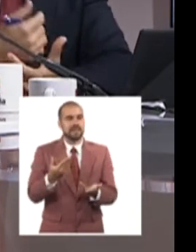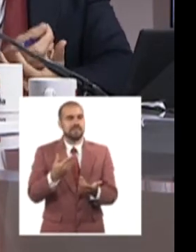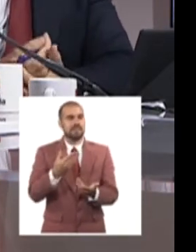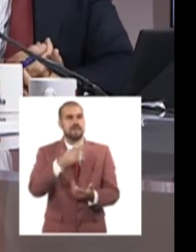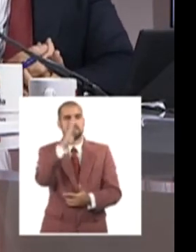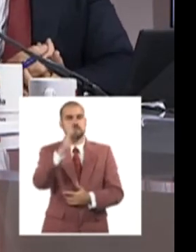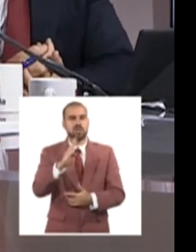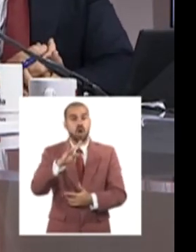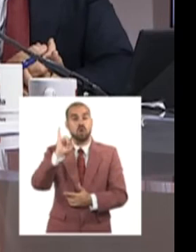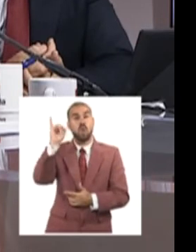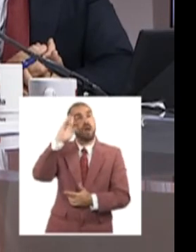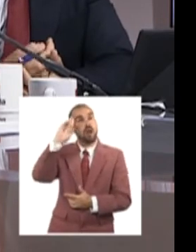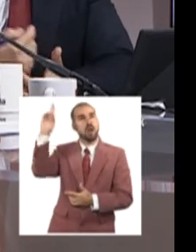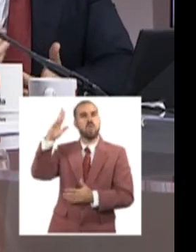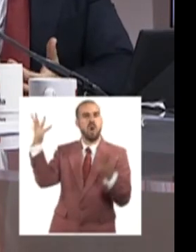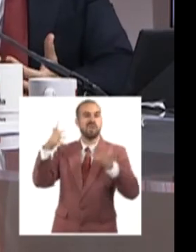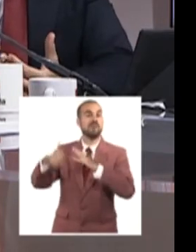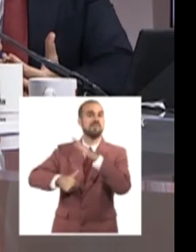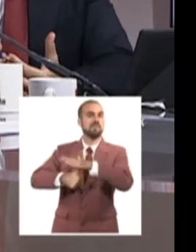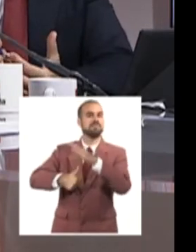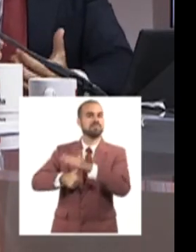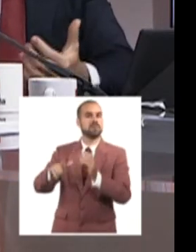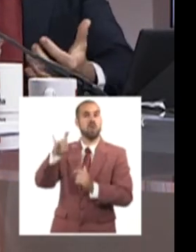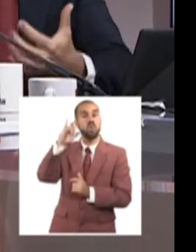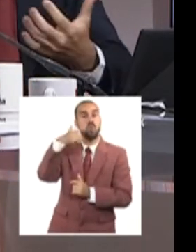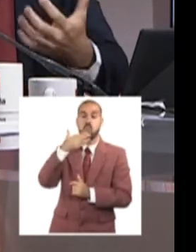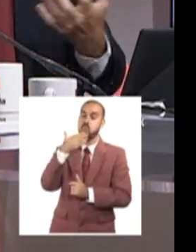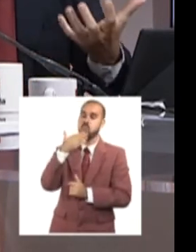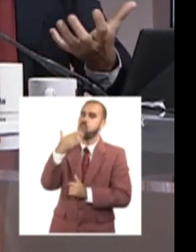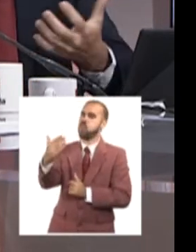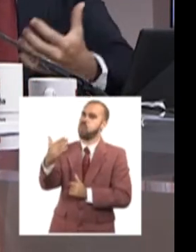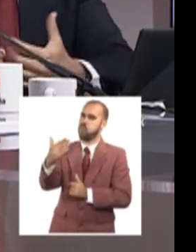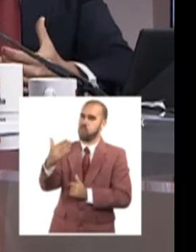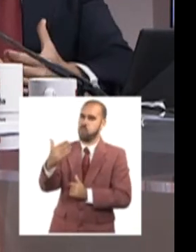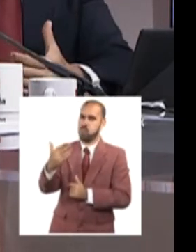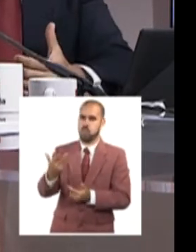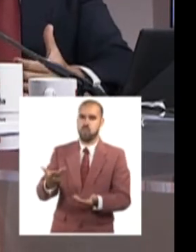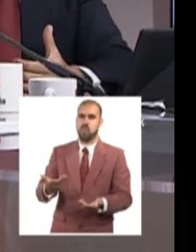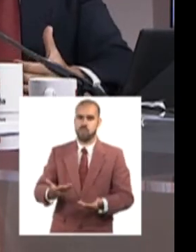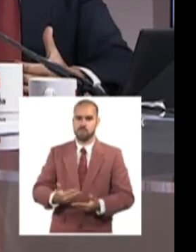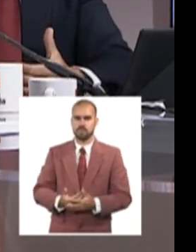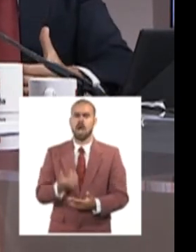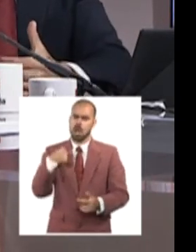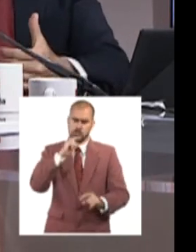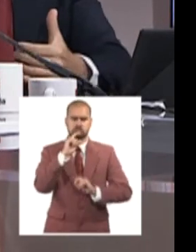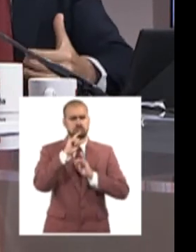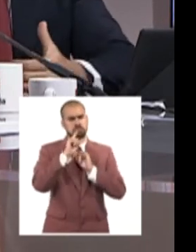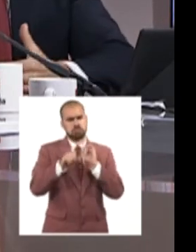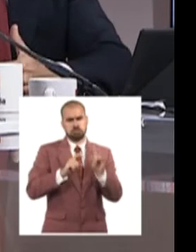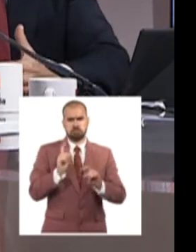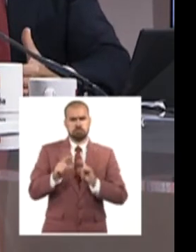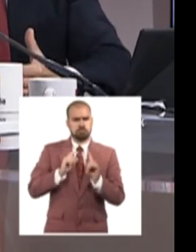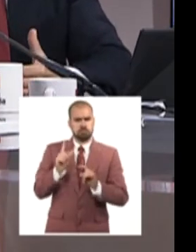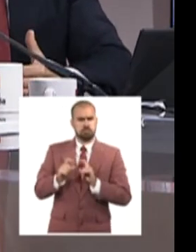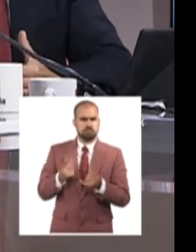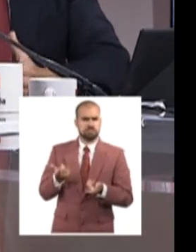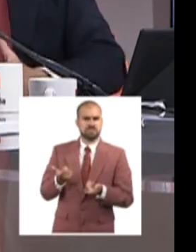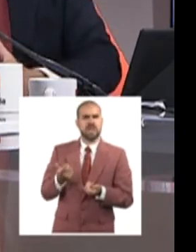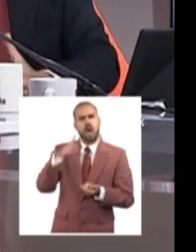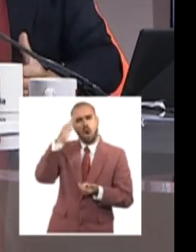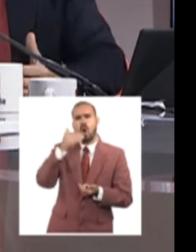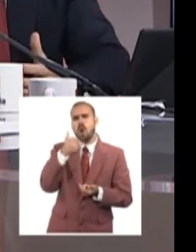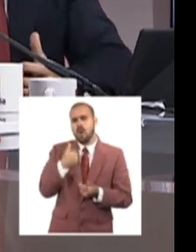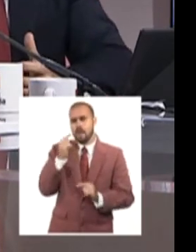que fue su gobierno sino también podemos decir te pregunto adriana por cómo ha sabido ir manejando la situación